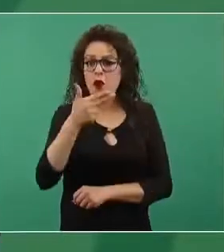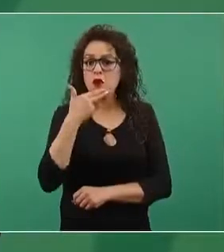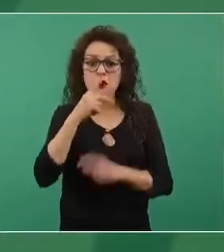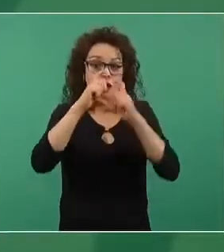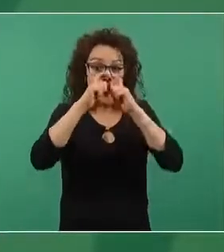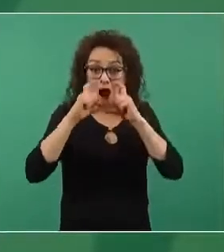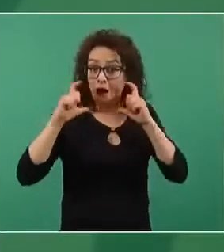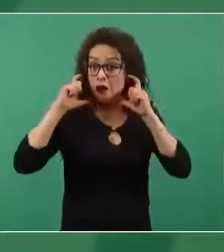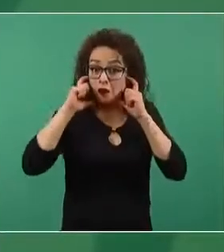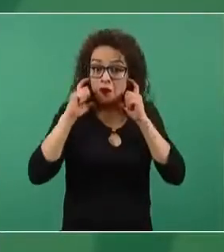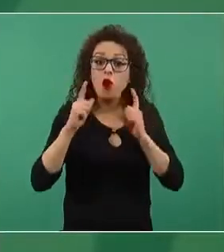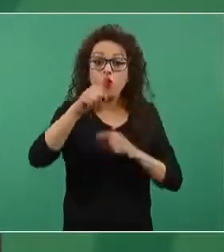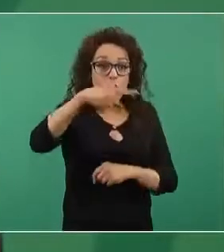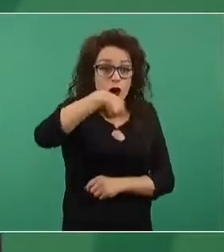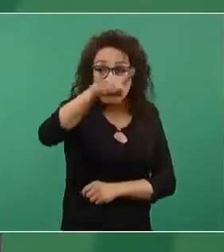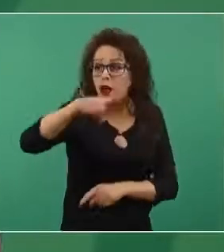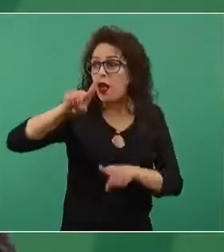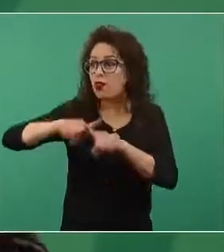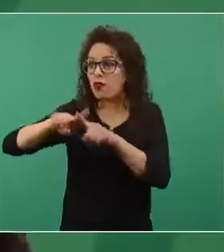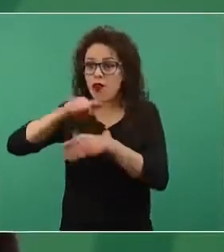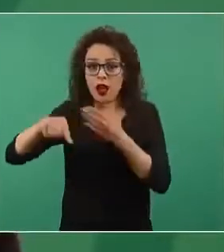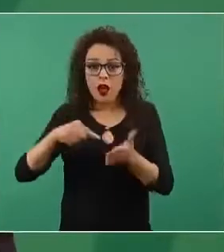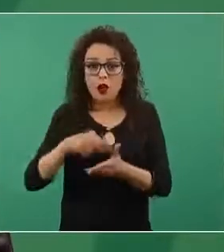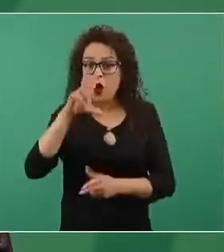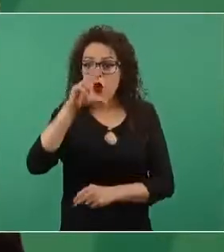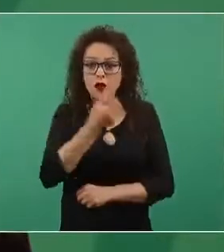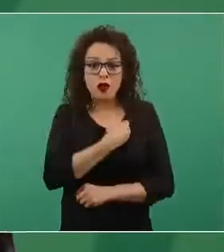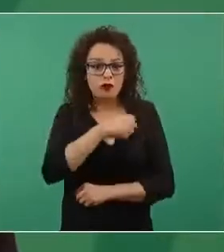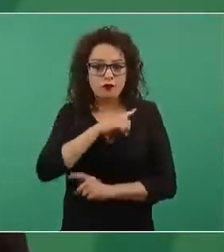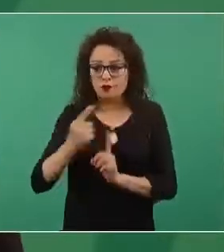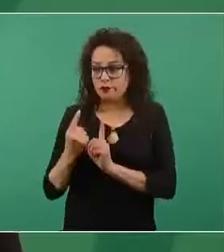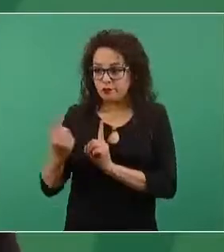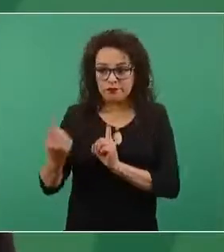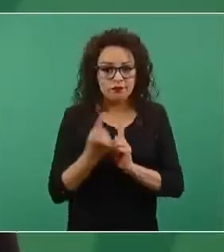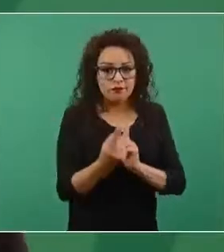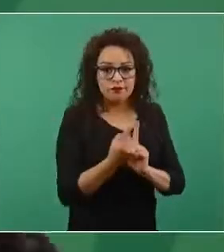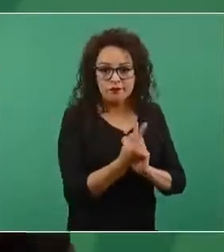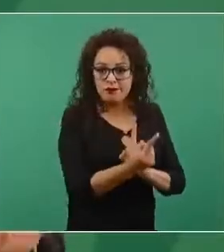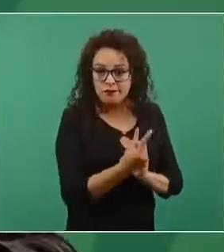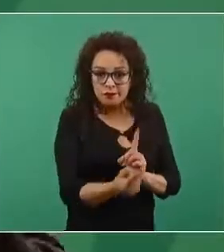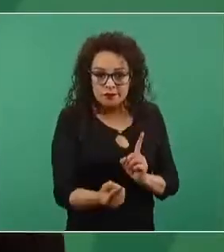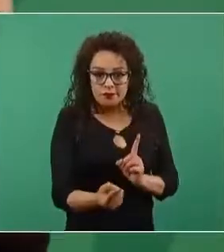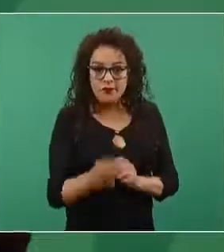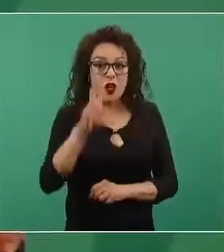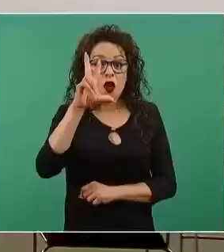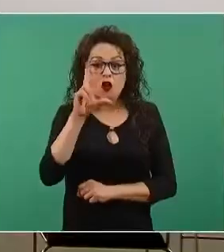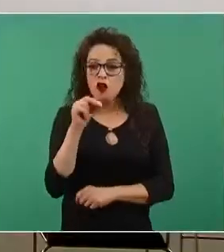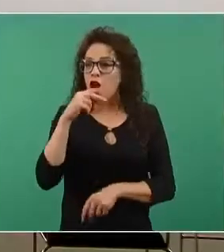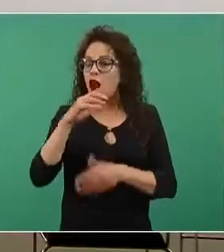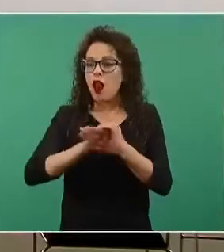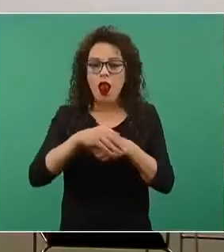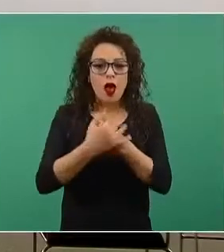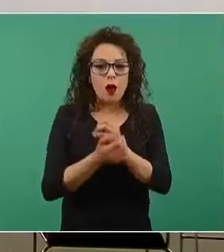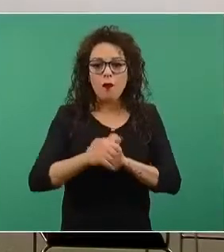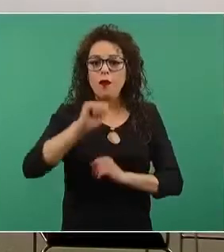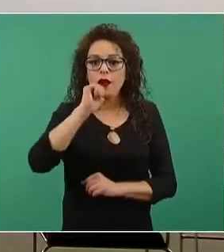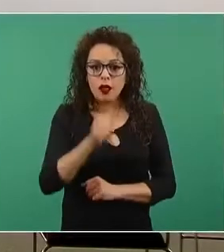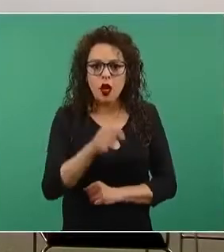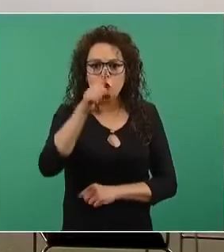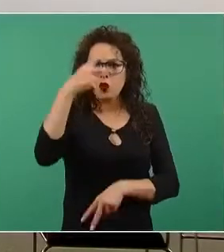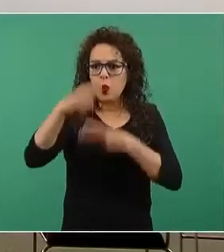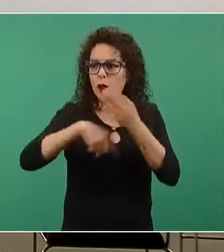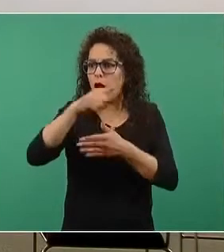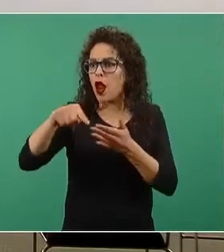y que no hagas el lavado de manos adecuado, y que con esas manos sucias que ya tocaste a uno y a otro sigas tocando, y que puedas ser tú un